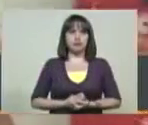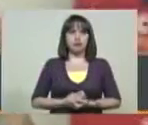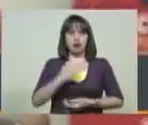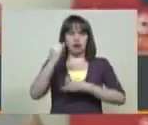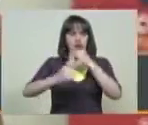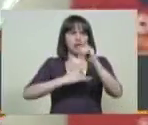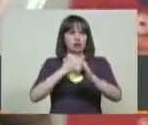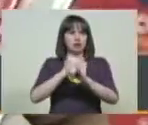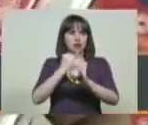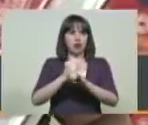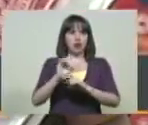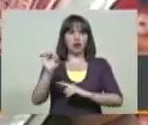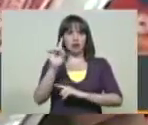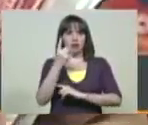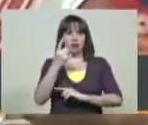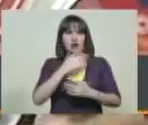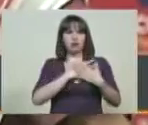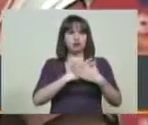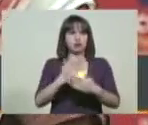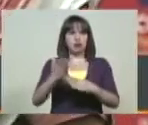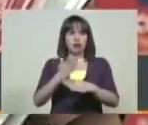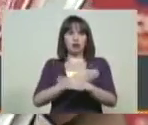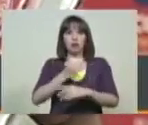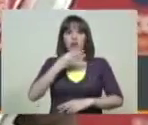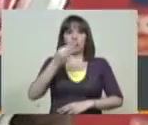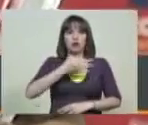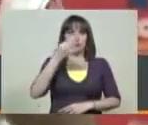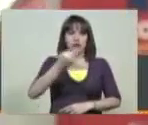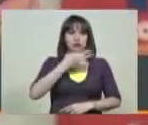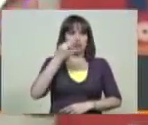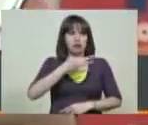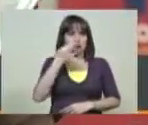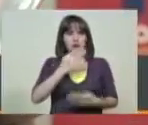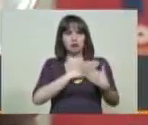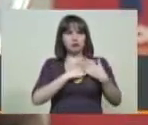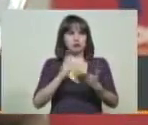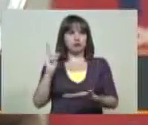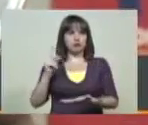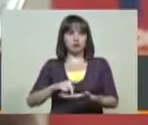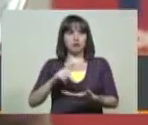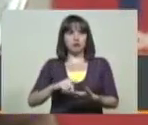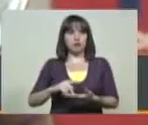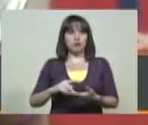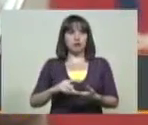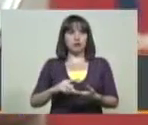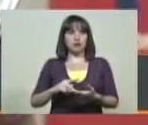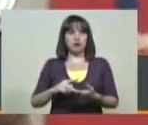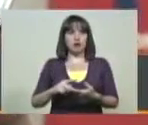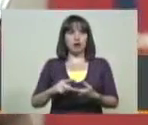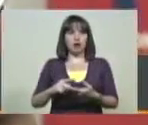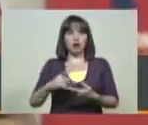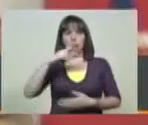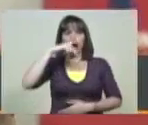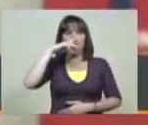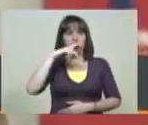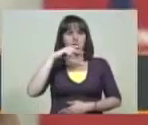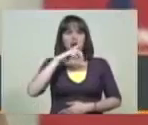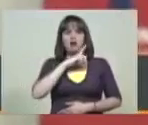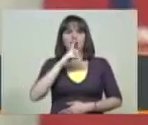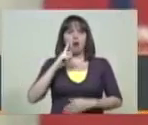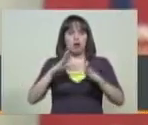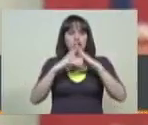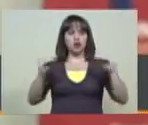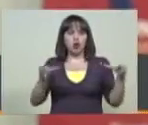bueno primero ante buenas tardes a todos los presentes cierran el nombre de todos los delegados de los partidos que nos